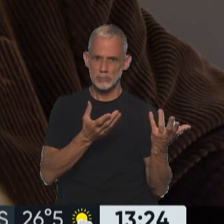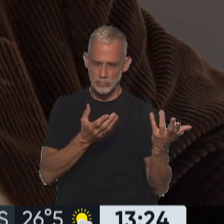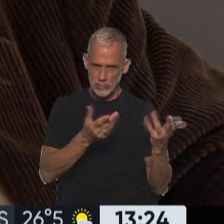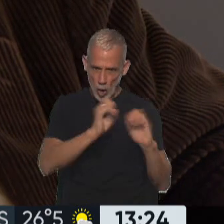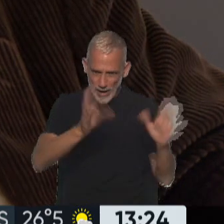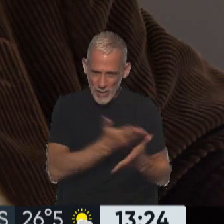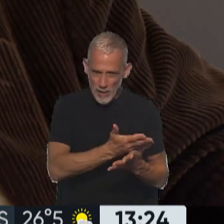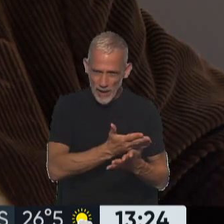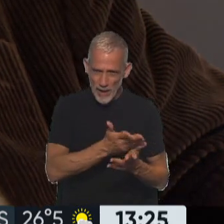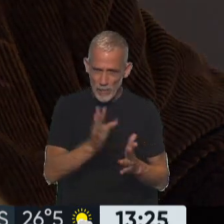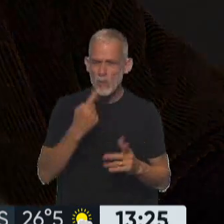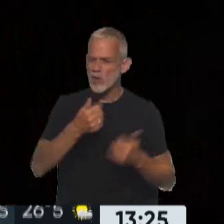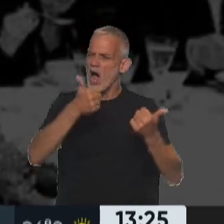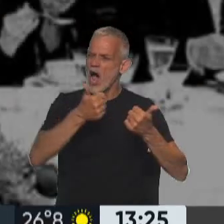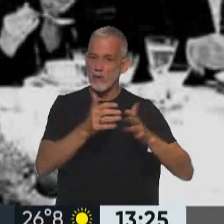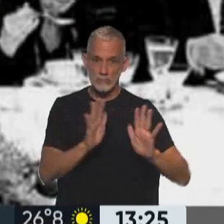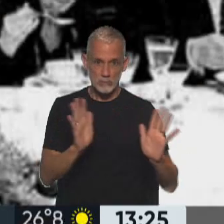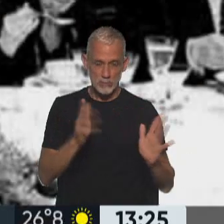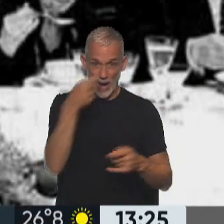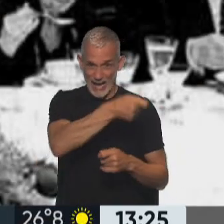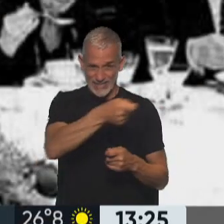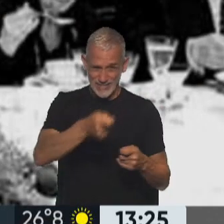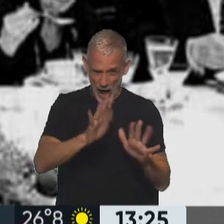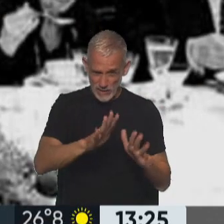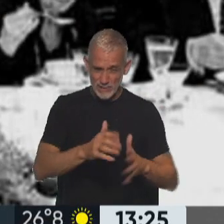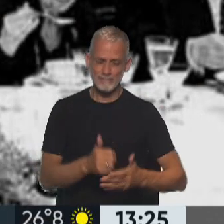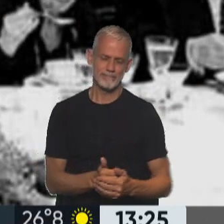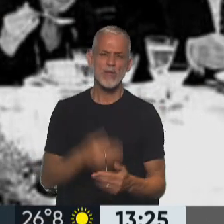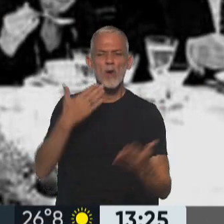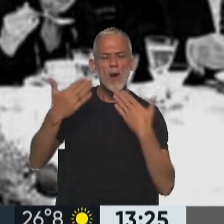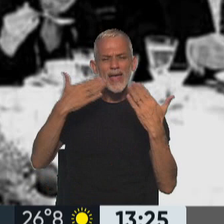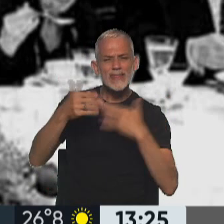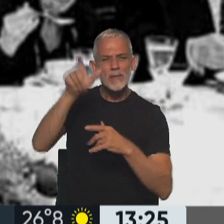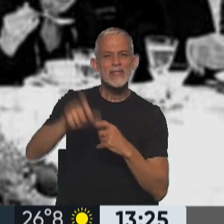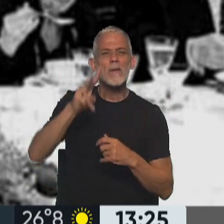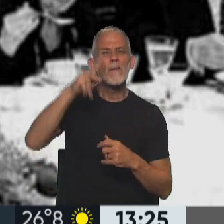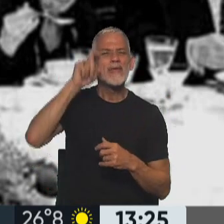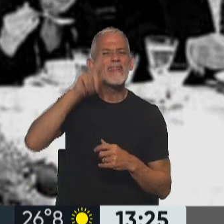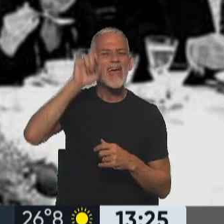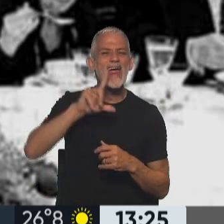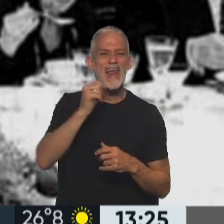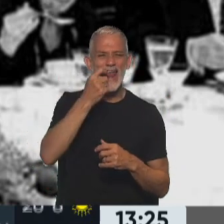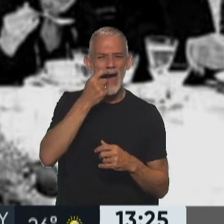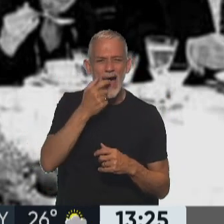horrible, un pasado criminal. ¿Cómo fue que logró llegar a entrevistar en ese momento a Videla?